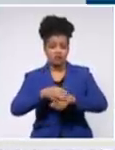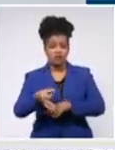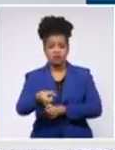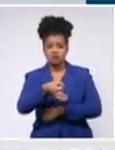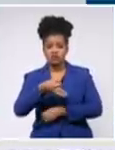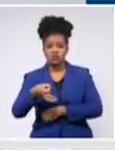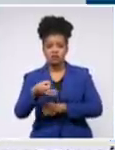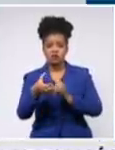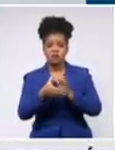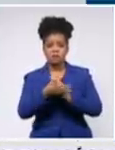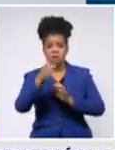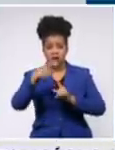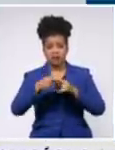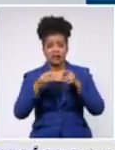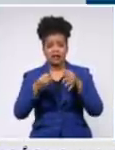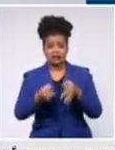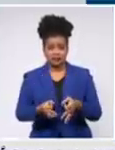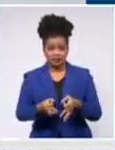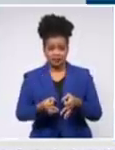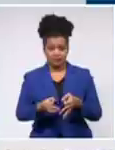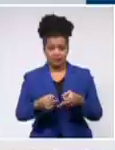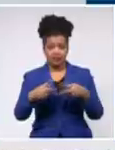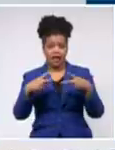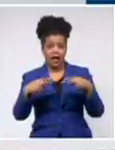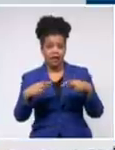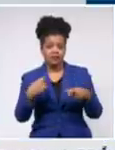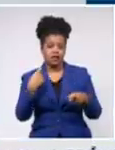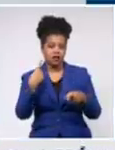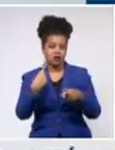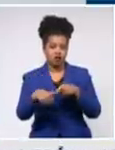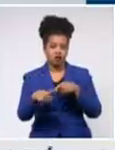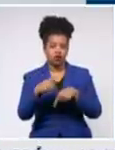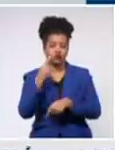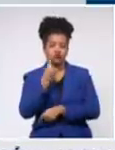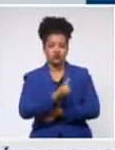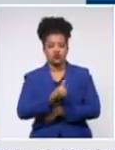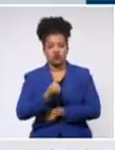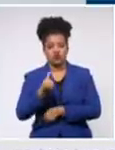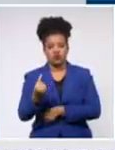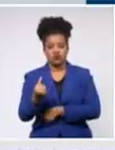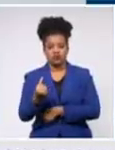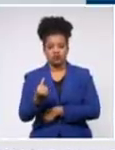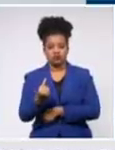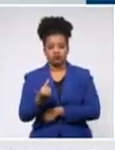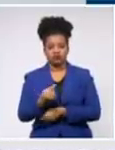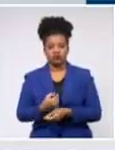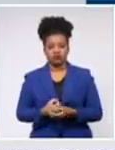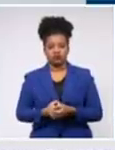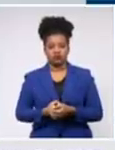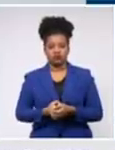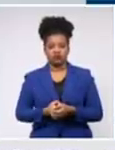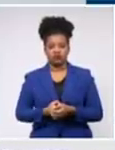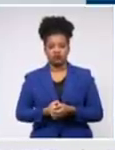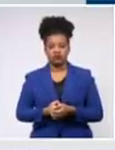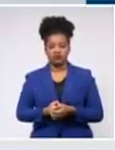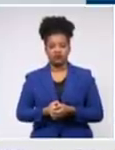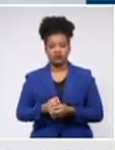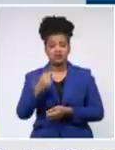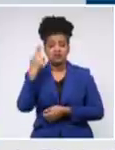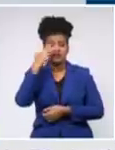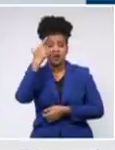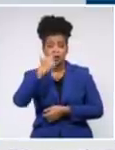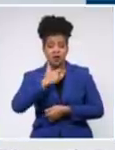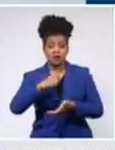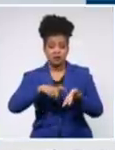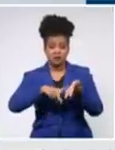Matanzas, Cárdenas y Limonar, 1 de cada uno. Y cuando analizamos el comportamiento en Ciego de